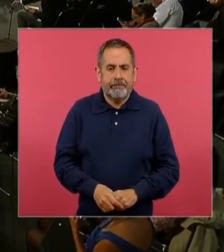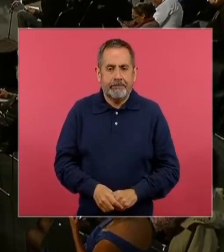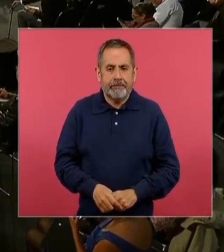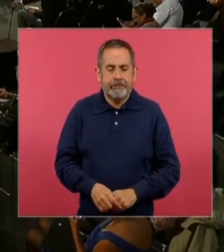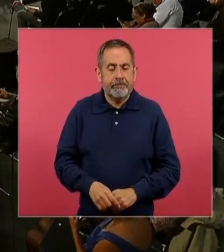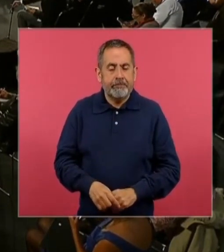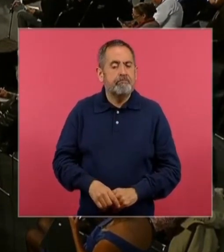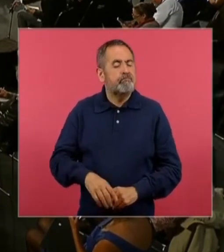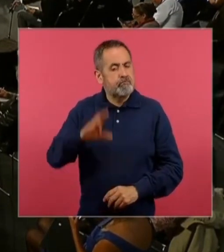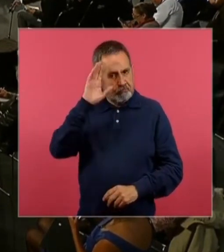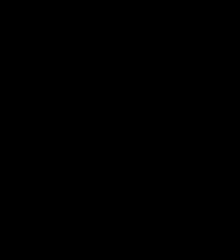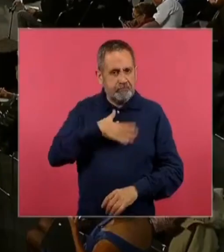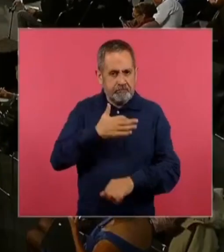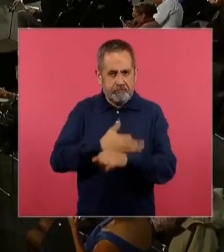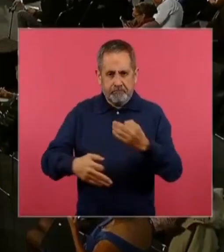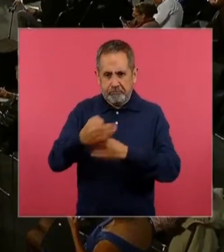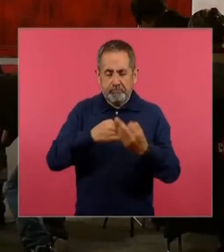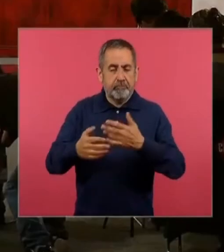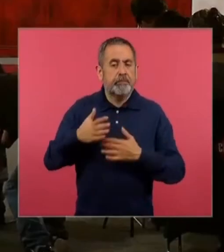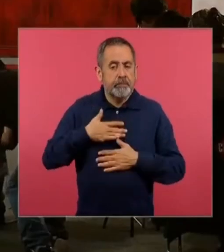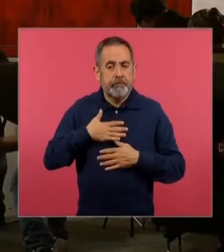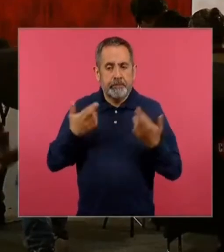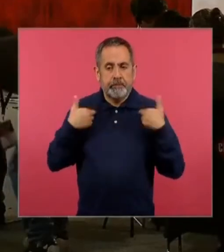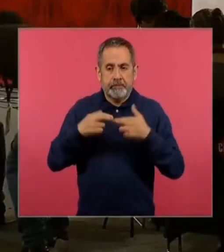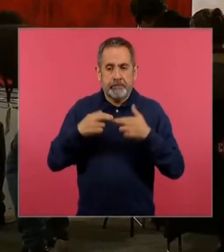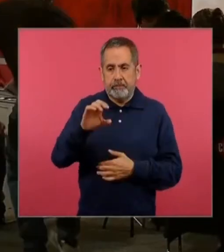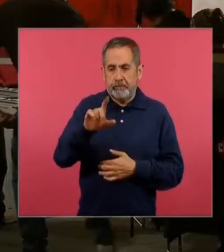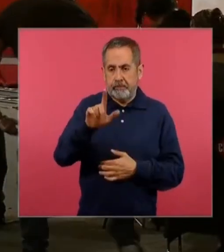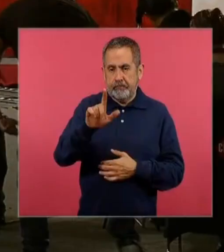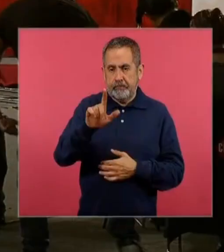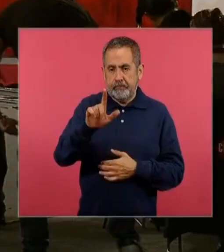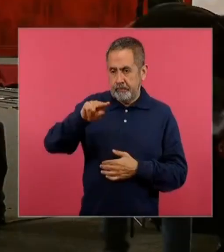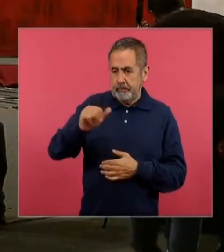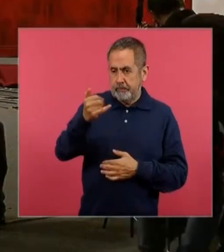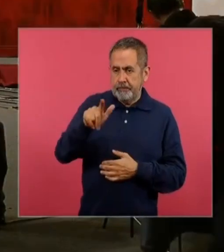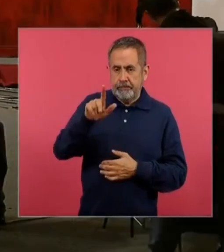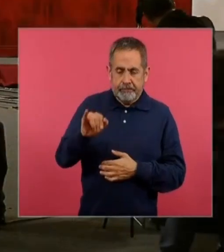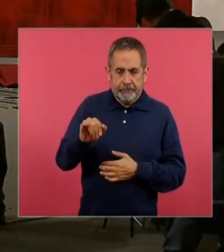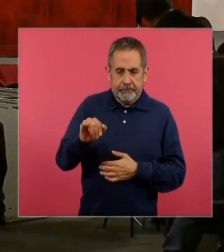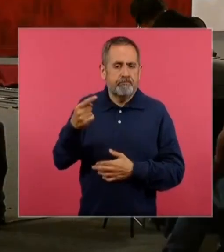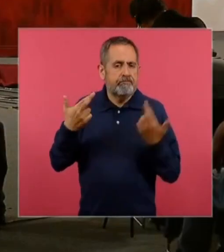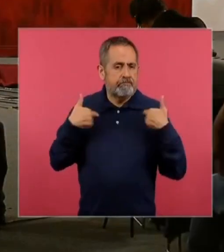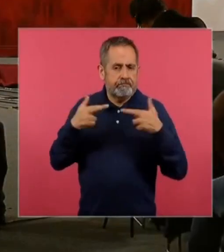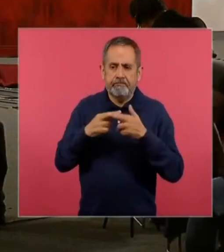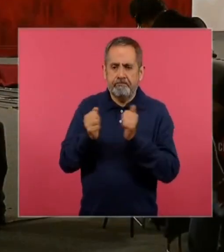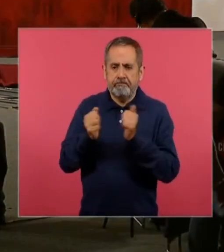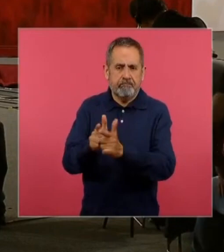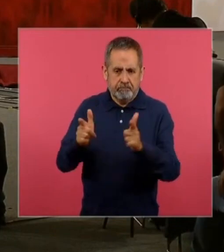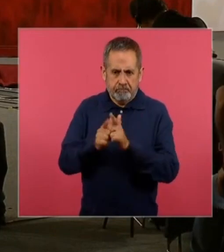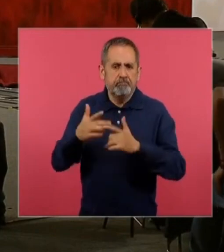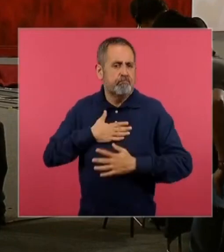Hola, muy buenas tardes a todos. Soy la profesora Claudia Nayeli López Cambray y soy docente frente a